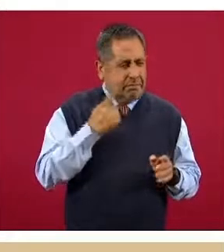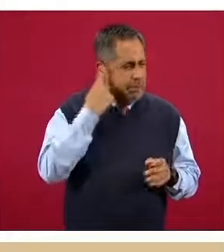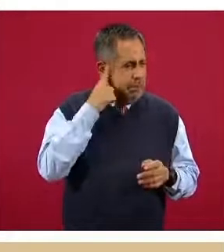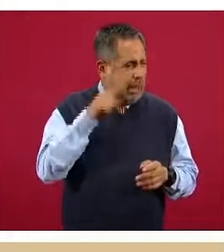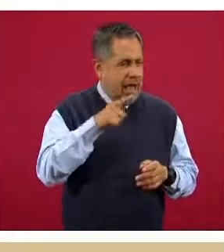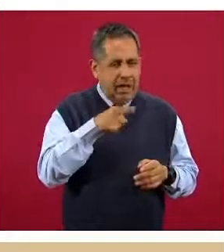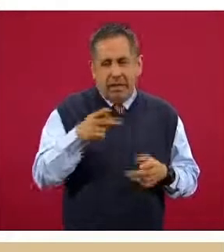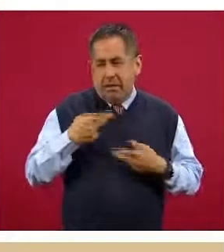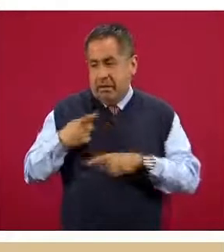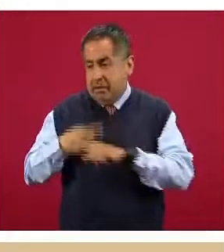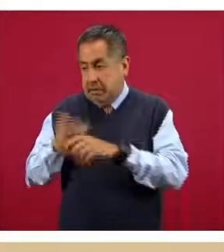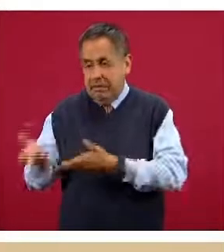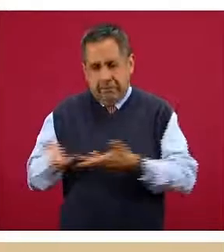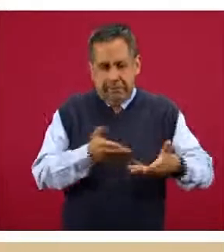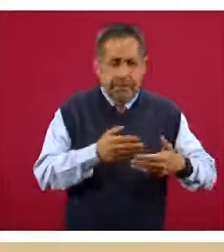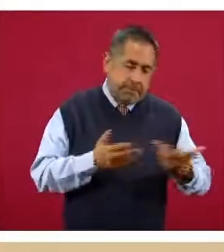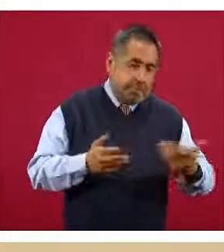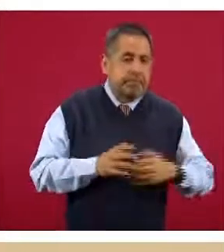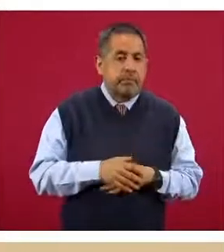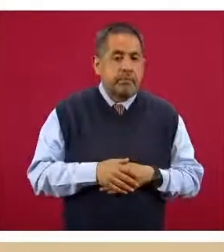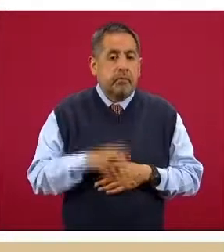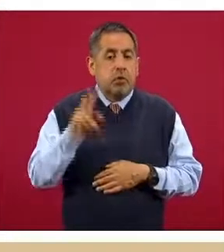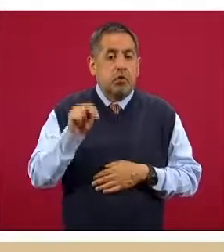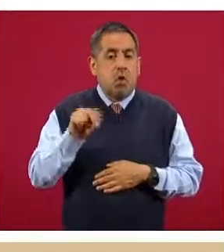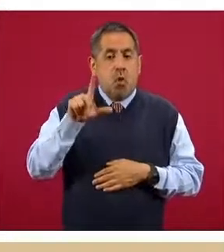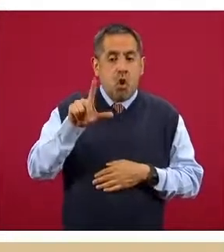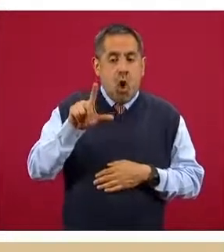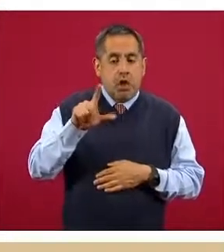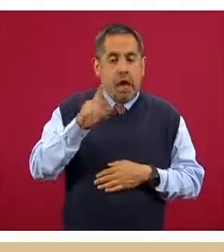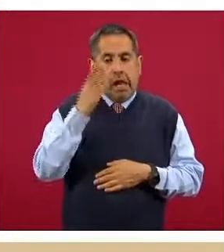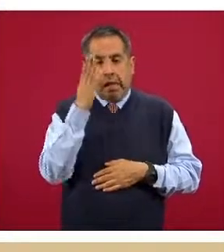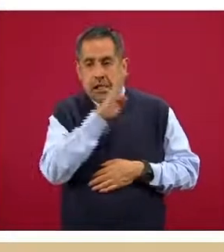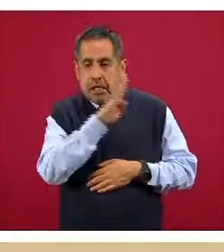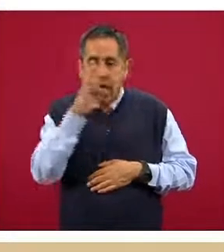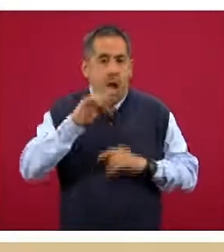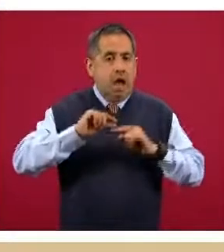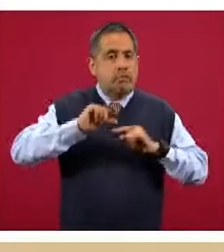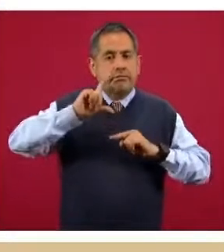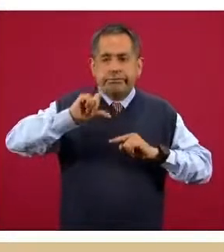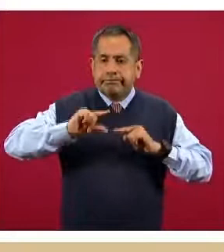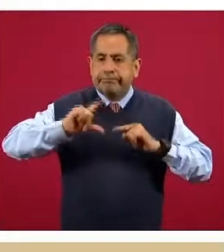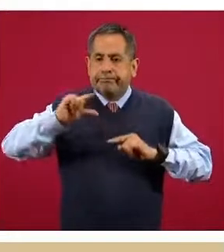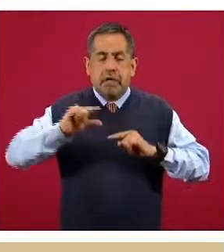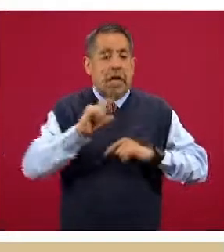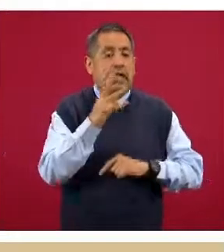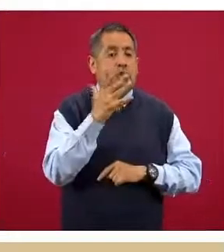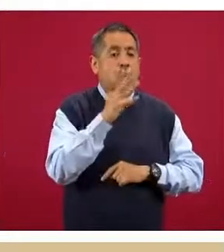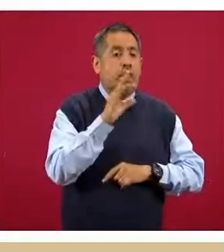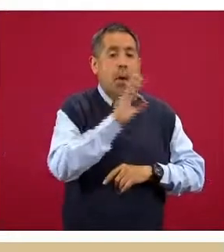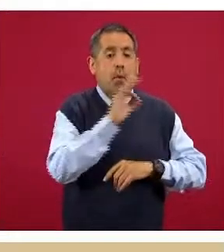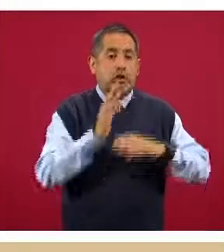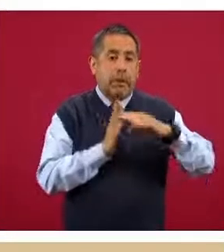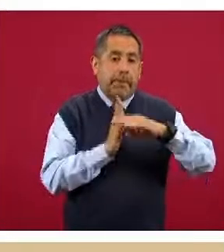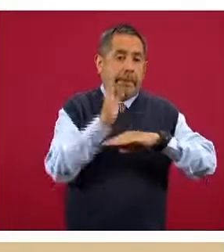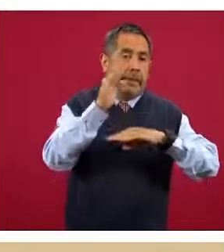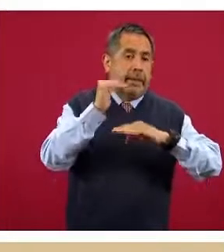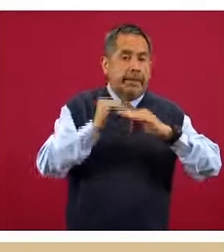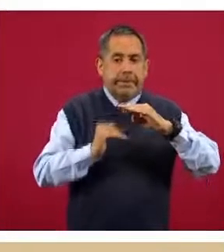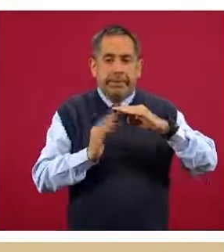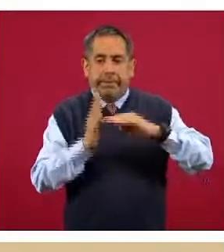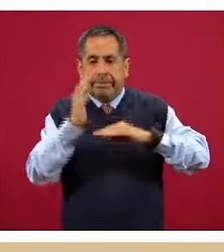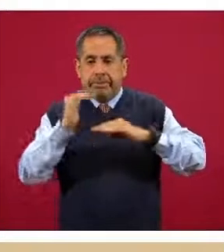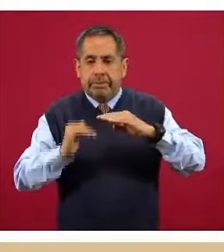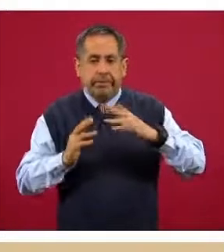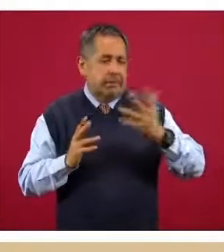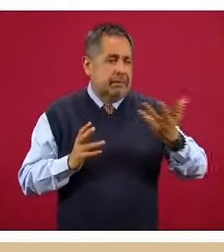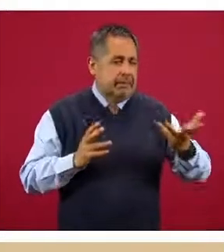al estado de Nuevo León, que ha ido entre aumentando y disminuyendo alrededor de un 50%, lo cual igual ha dejado otro